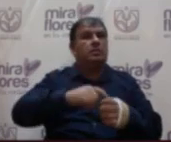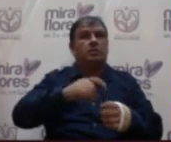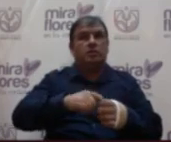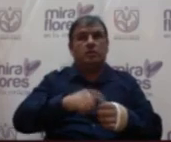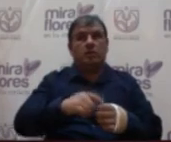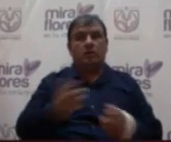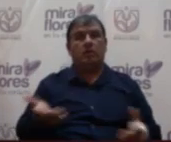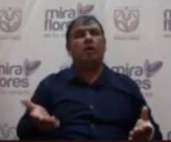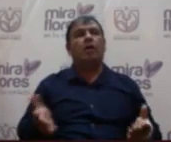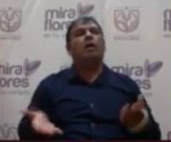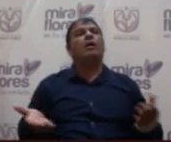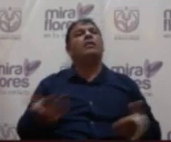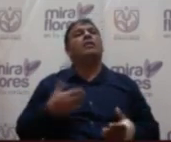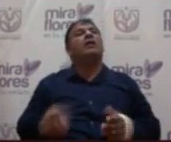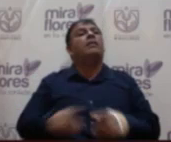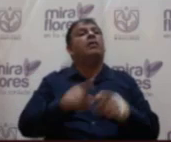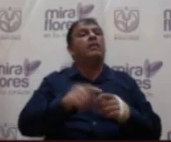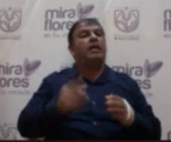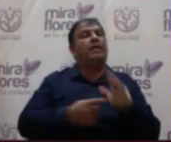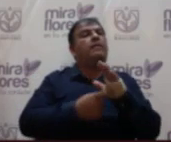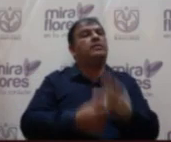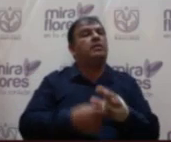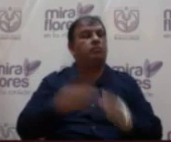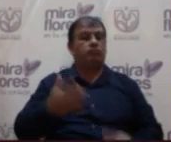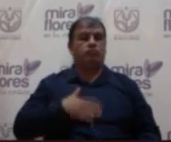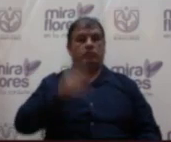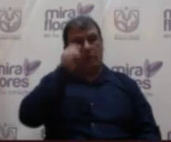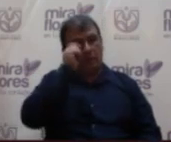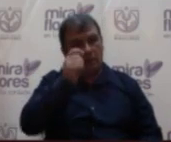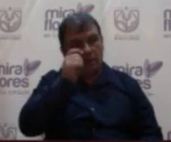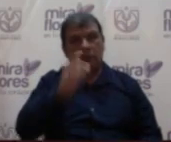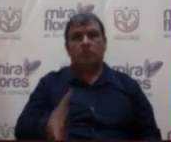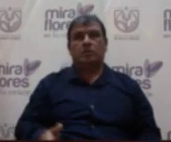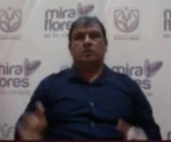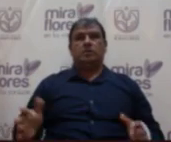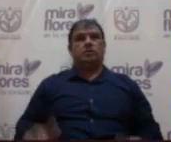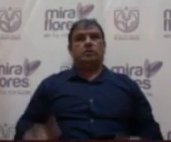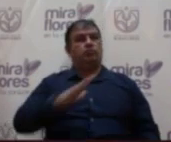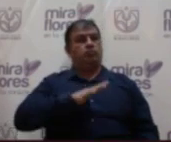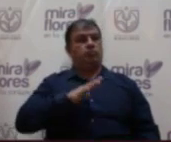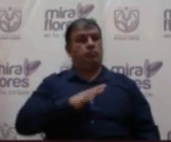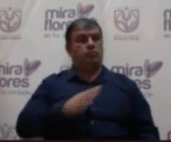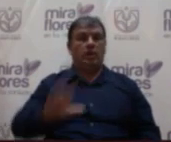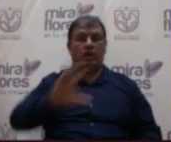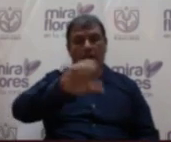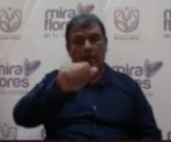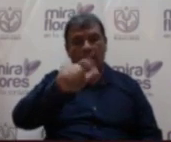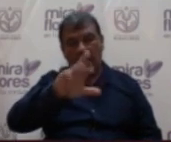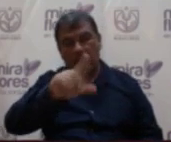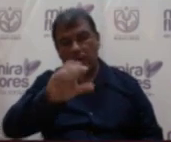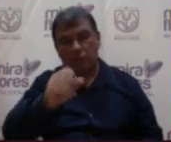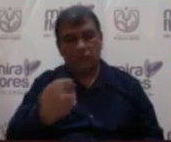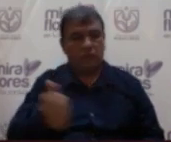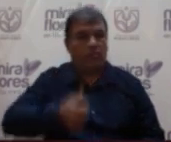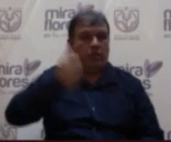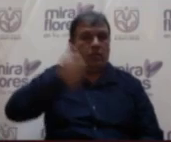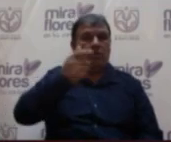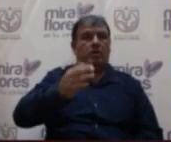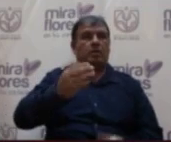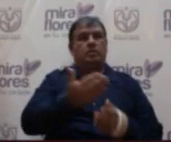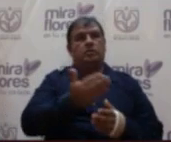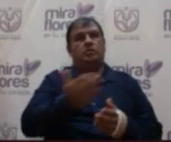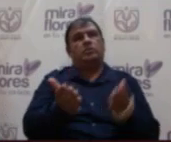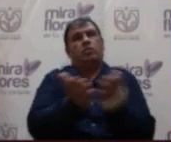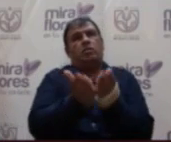participación, hago propicia la ocasión para expresarle mi consideración. Atentamente, Carlos Alza Barco, director de la Escuela de Gobierno